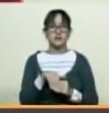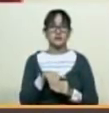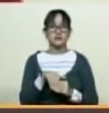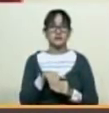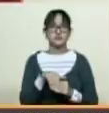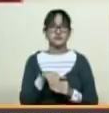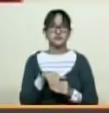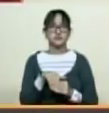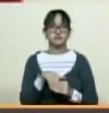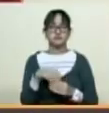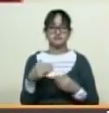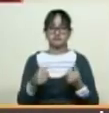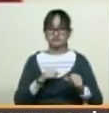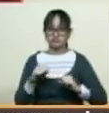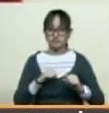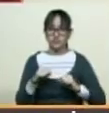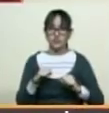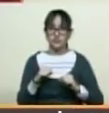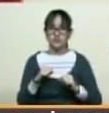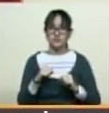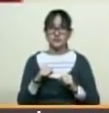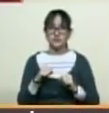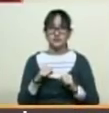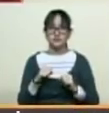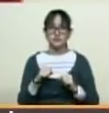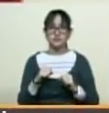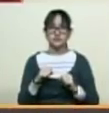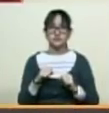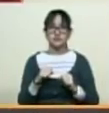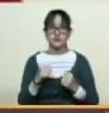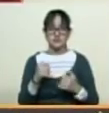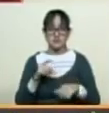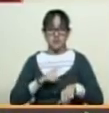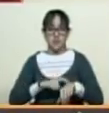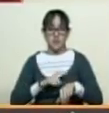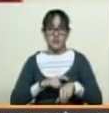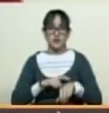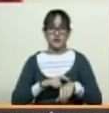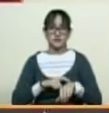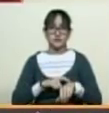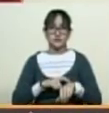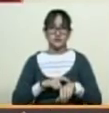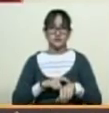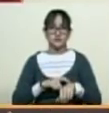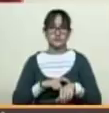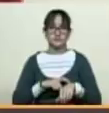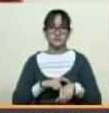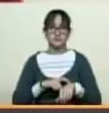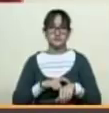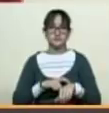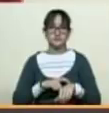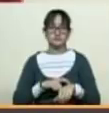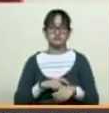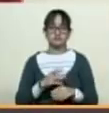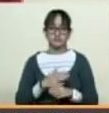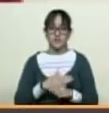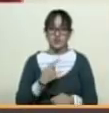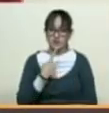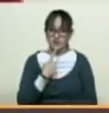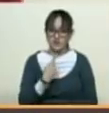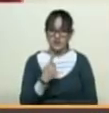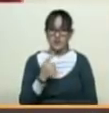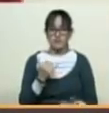sido ejecutadas debidamente en su momento. Es decir, se ha hecho, como se dijo, en